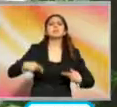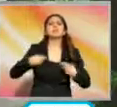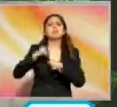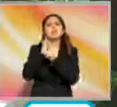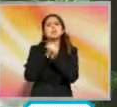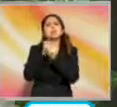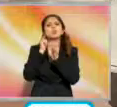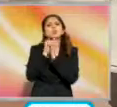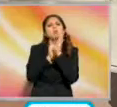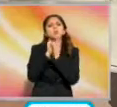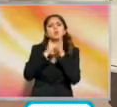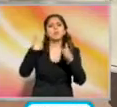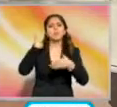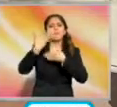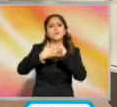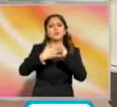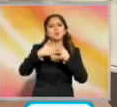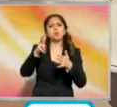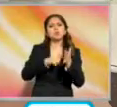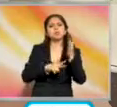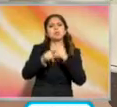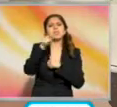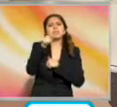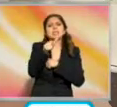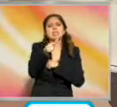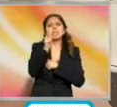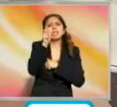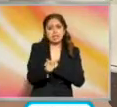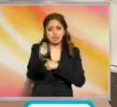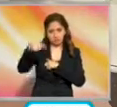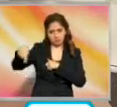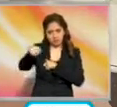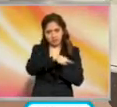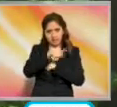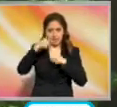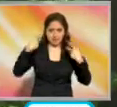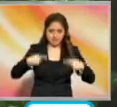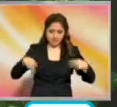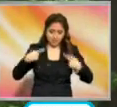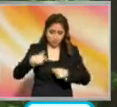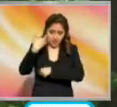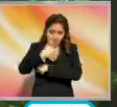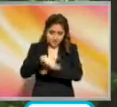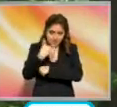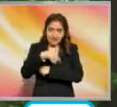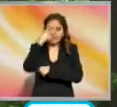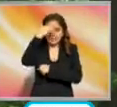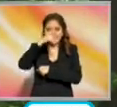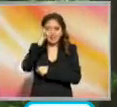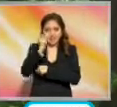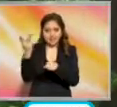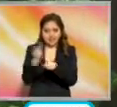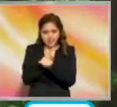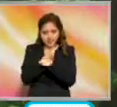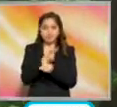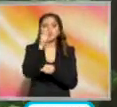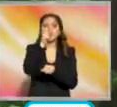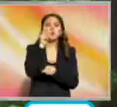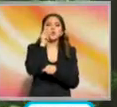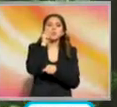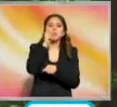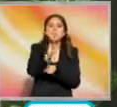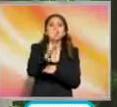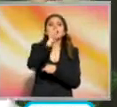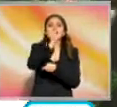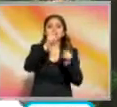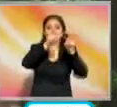como tendencia en 2017? Pero bueno, eso lo vamos a dejar ahí en la mesa. Sí. Y bueno, pues... Nos consulten dejaste el sitio, picados. Consulten el sitio,